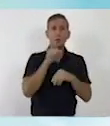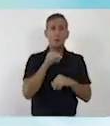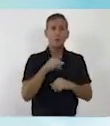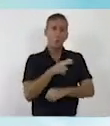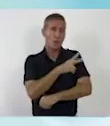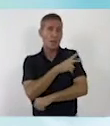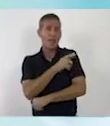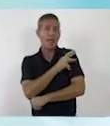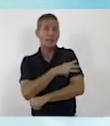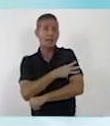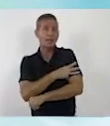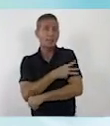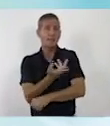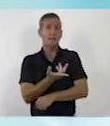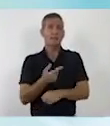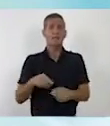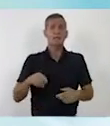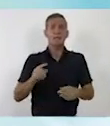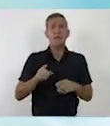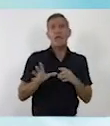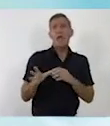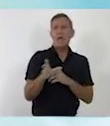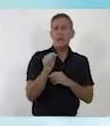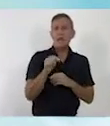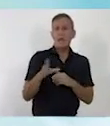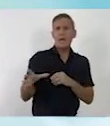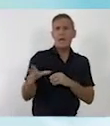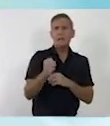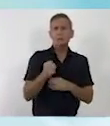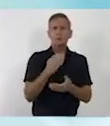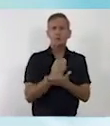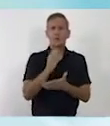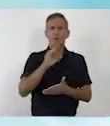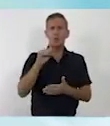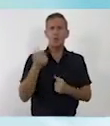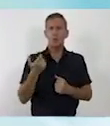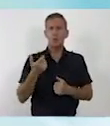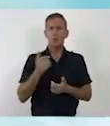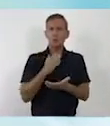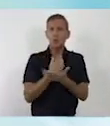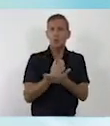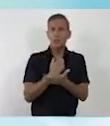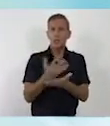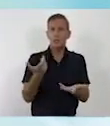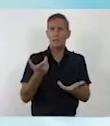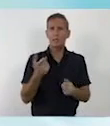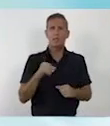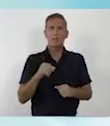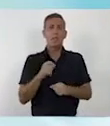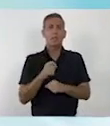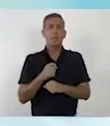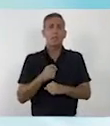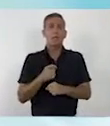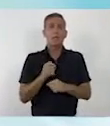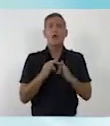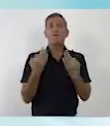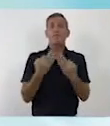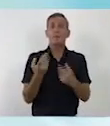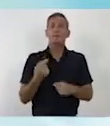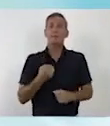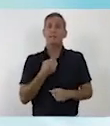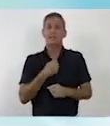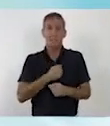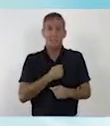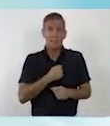preuniversitario, y ahí se están colocando todas estas teleclases para que aquellos estudiantes o familias o docentes incluso que